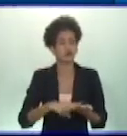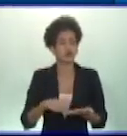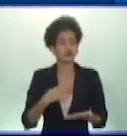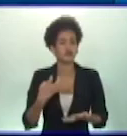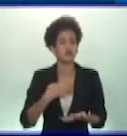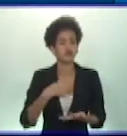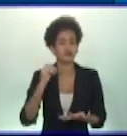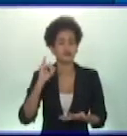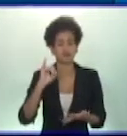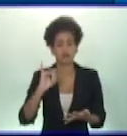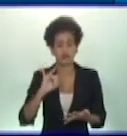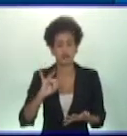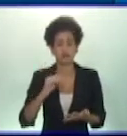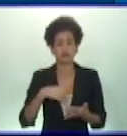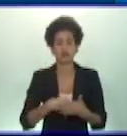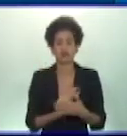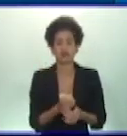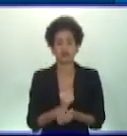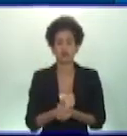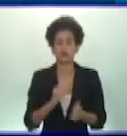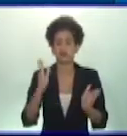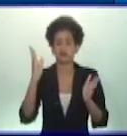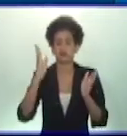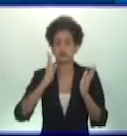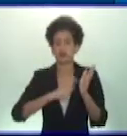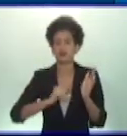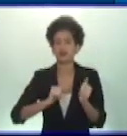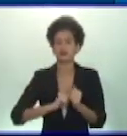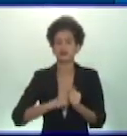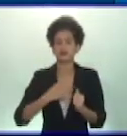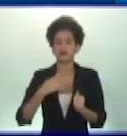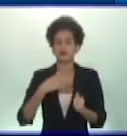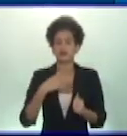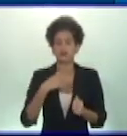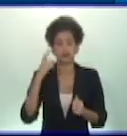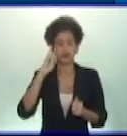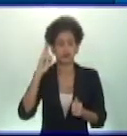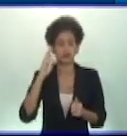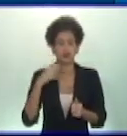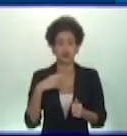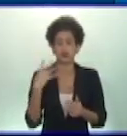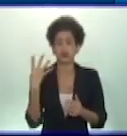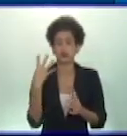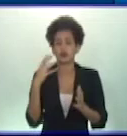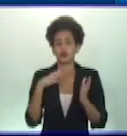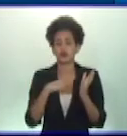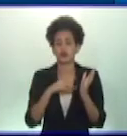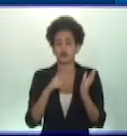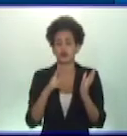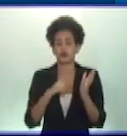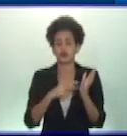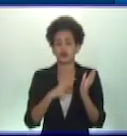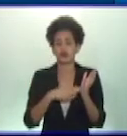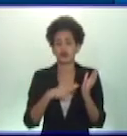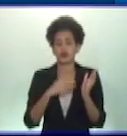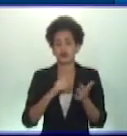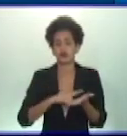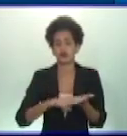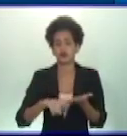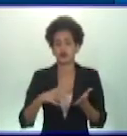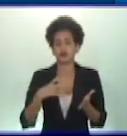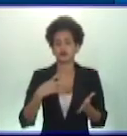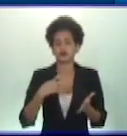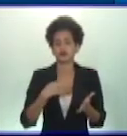días. Tenemos el mes. Recuerden que 4 semanas representa o equivale a un mes. Y